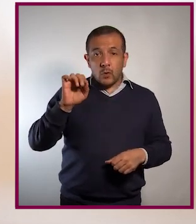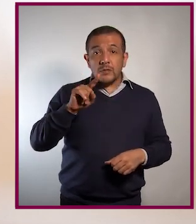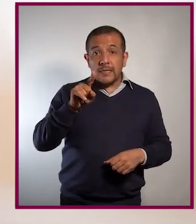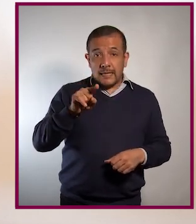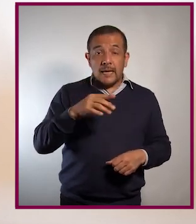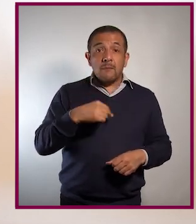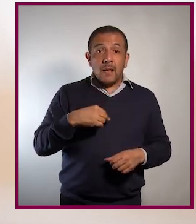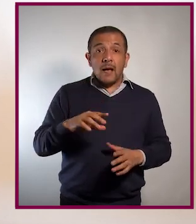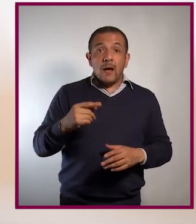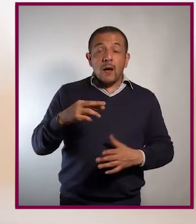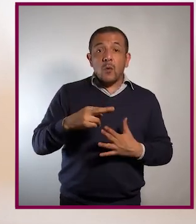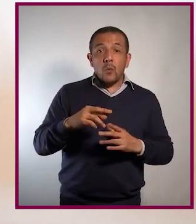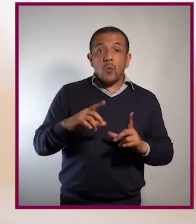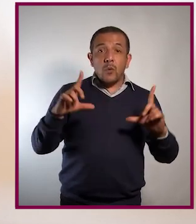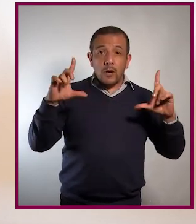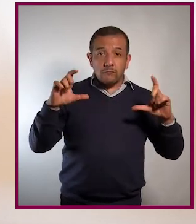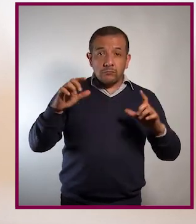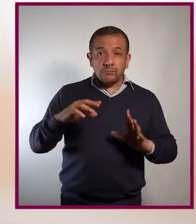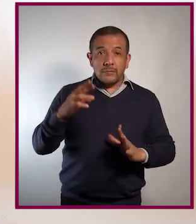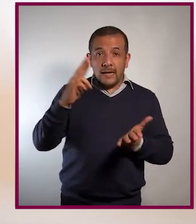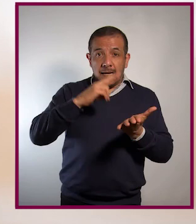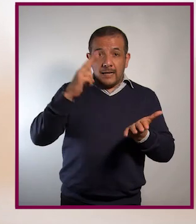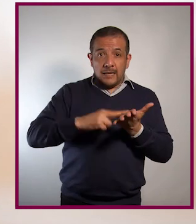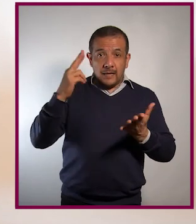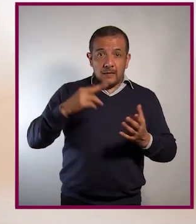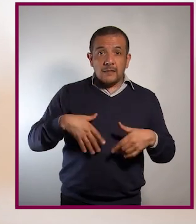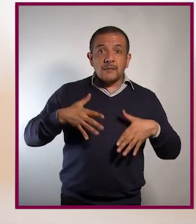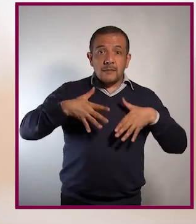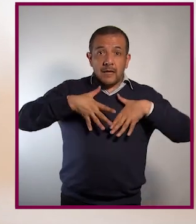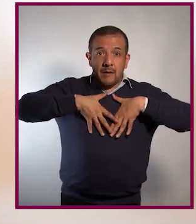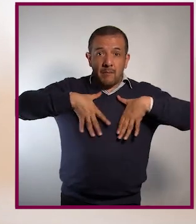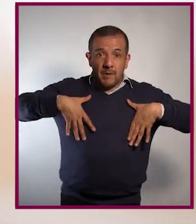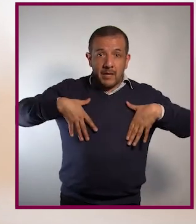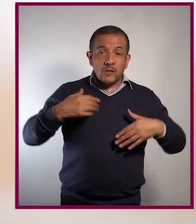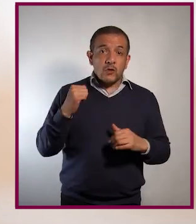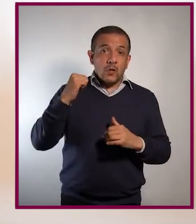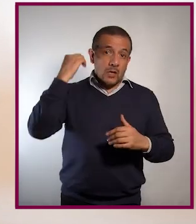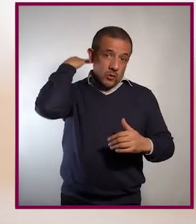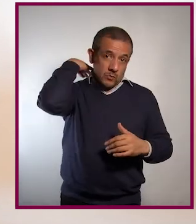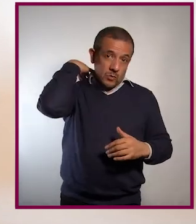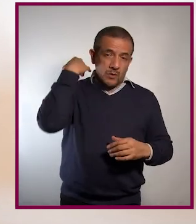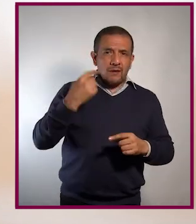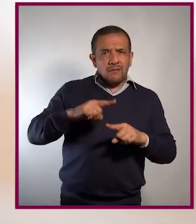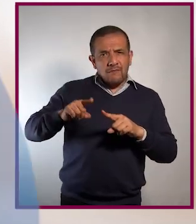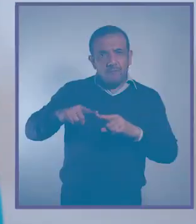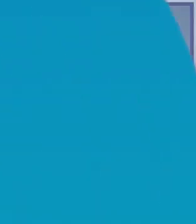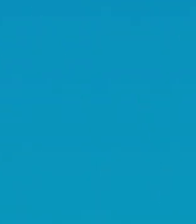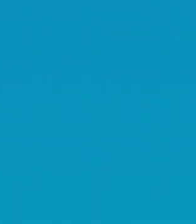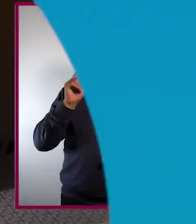una radiografía del pecho para ver los pulmones, además de otra serie de pruebas.